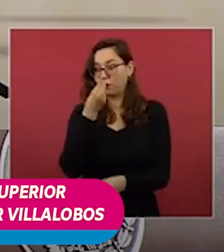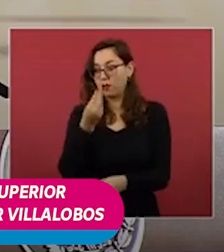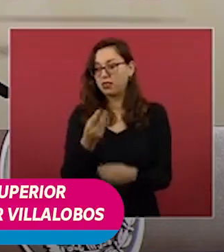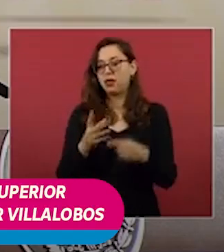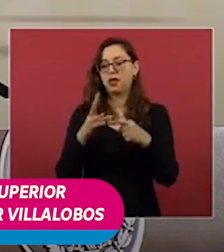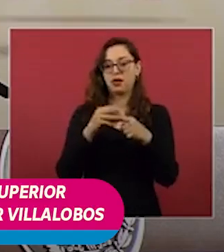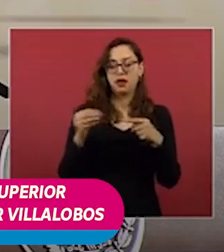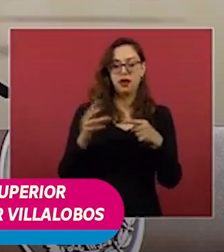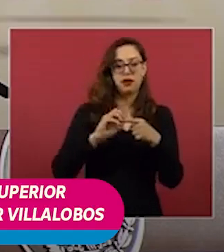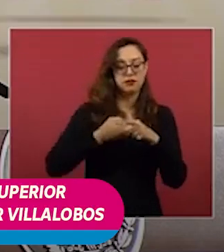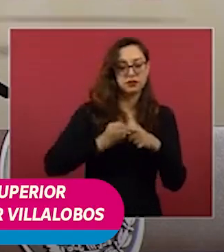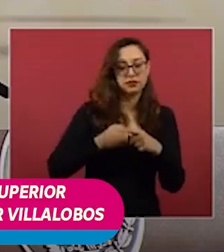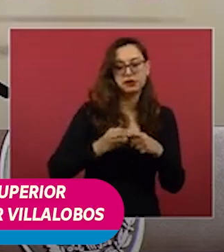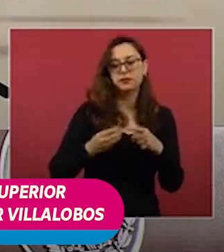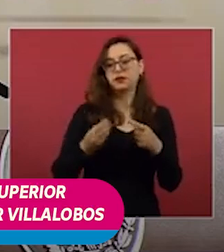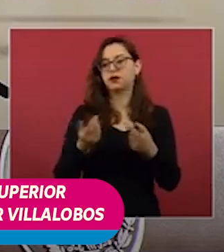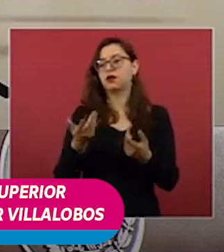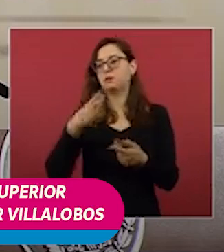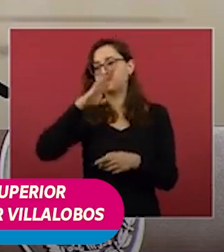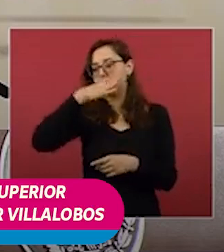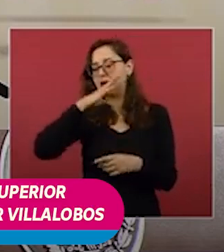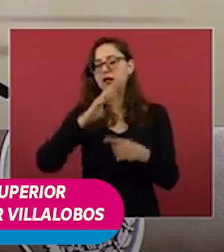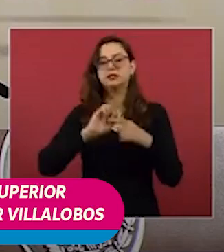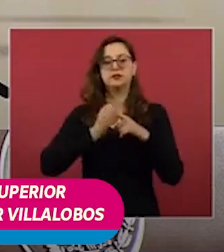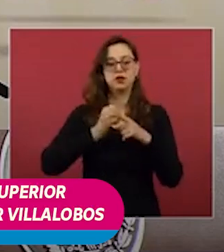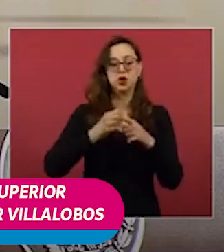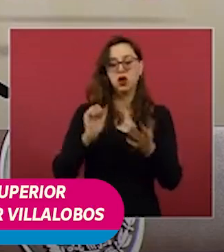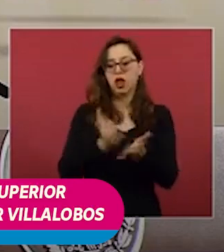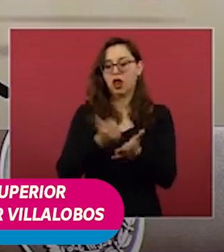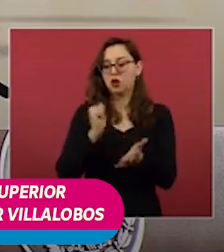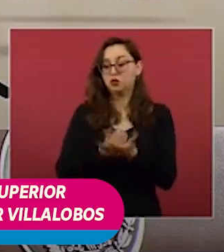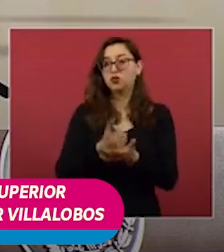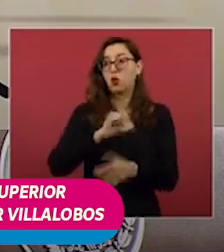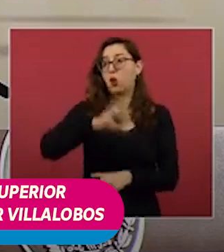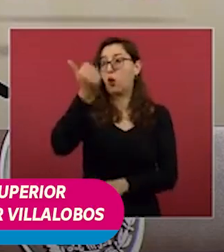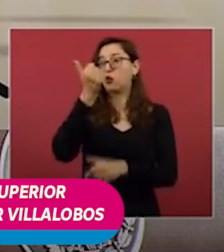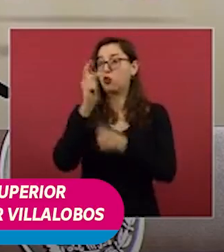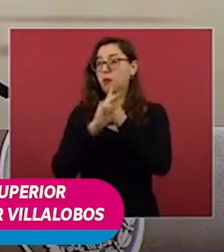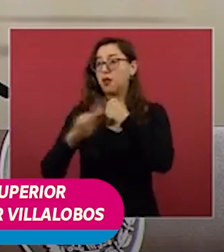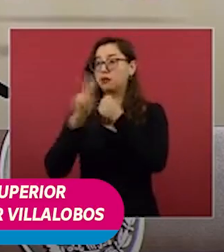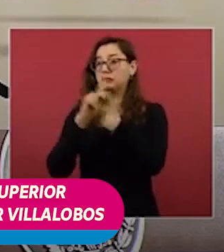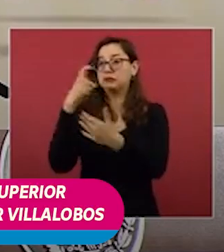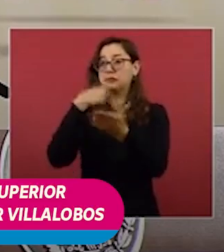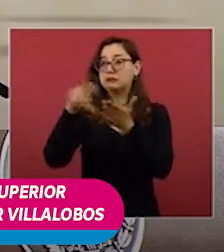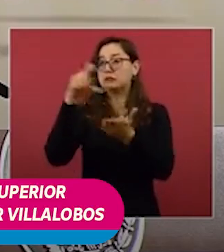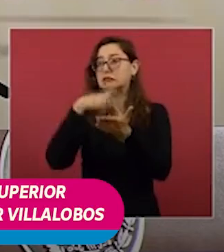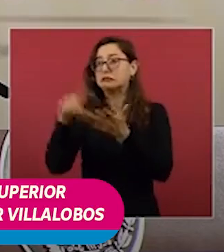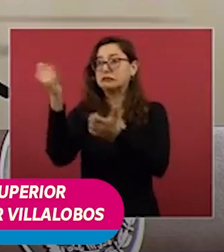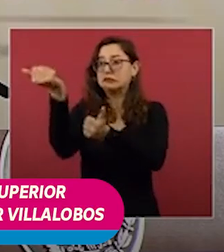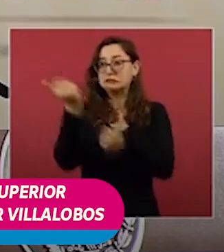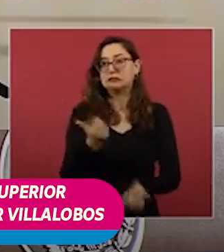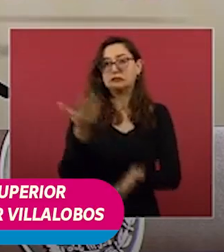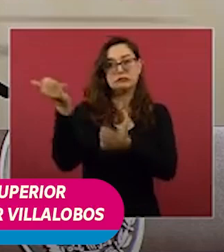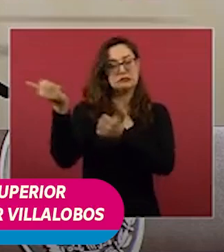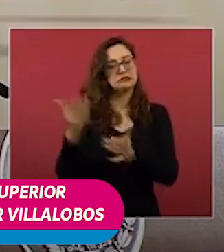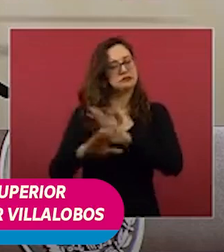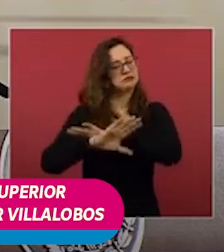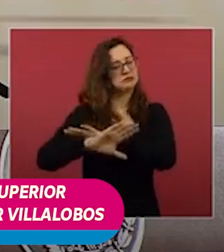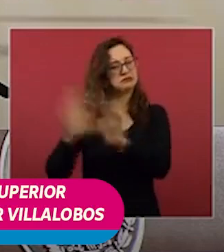lo señalaba el señor presidente, maíz, frijol y arroz. El programa nace en Guerrero en abril